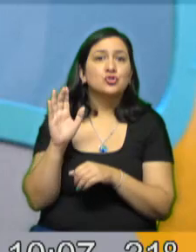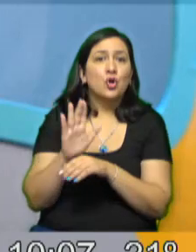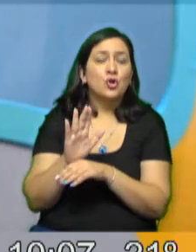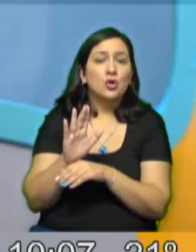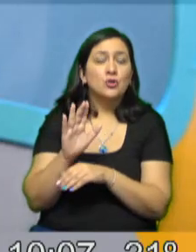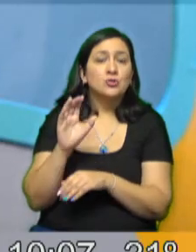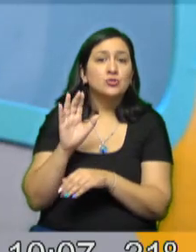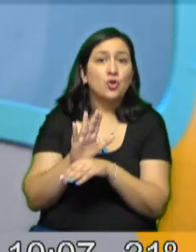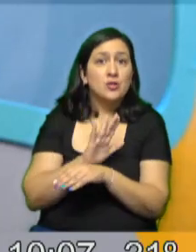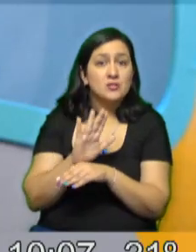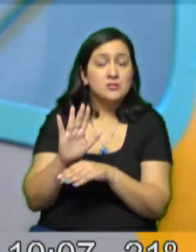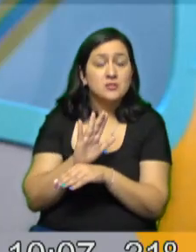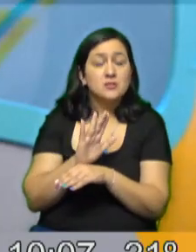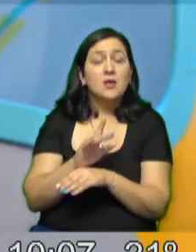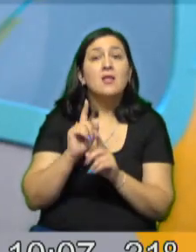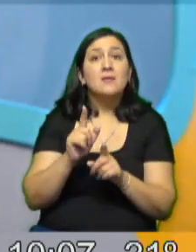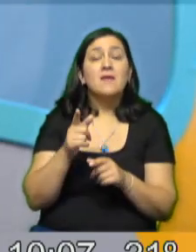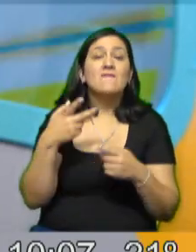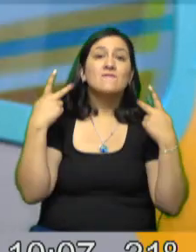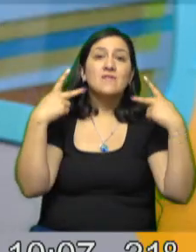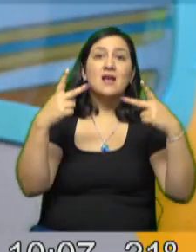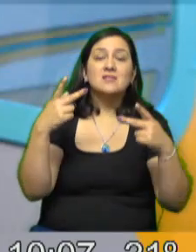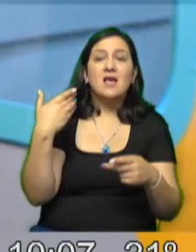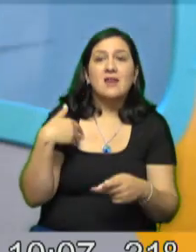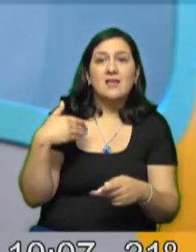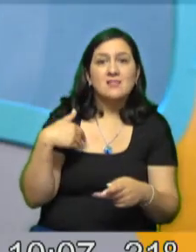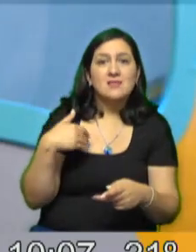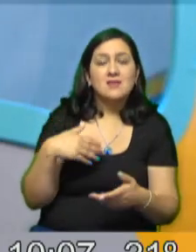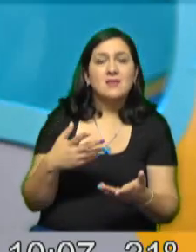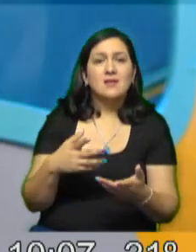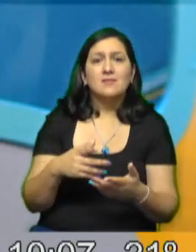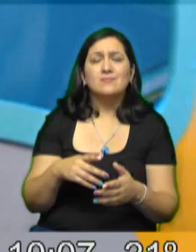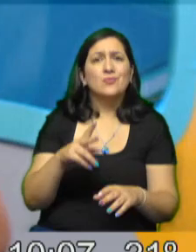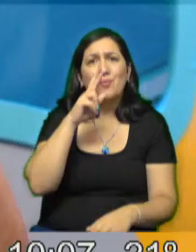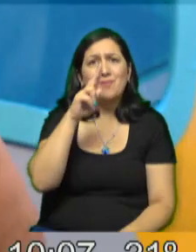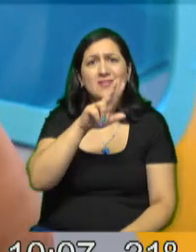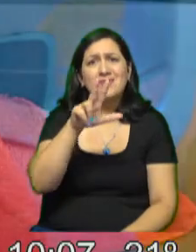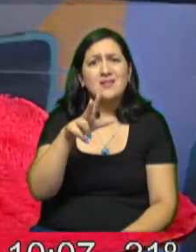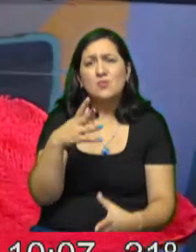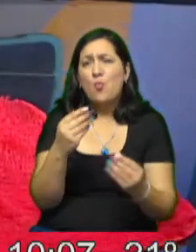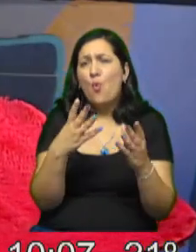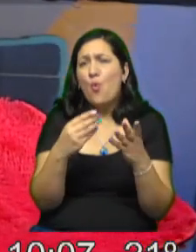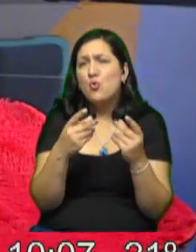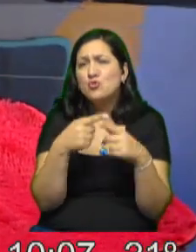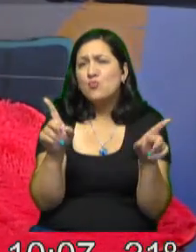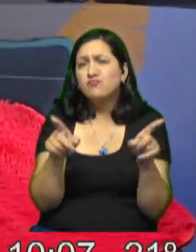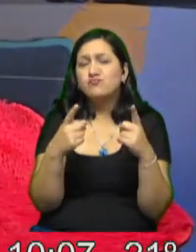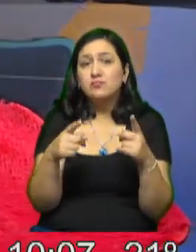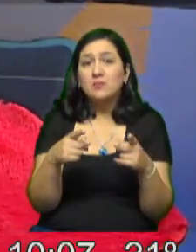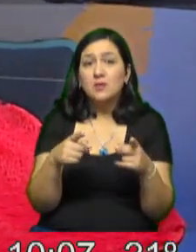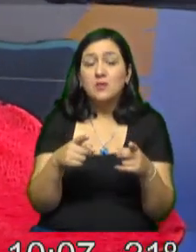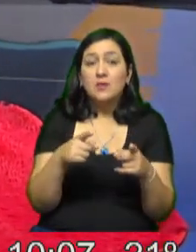a Argentina para conciertos en Bariloche, Buenos Aires. 2023 explota. ¿Es así tu realidad siempre?